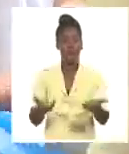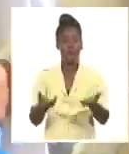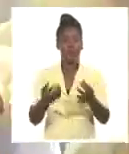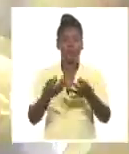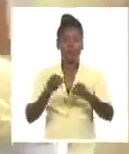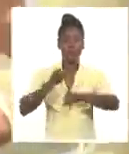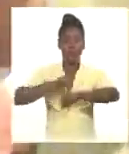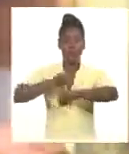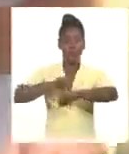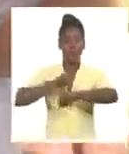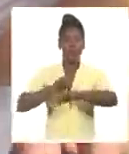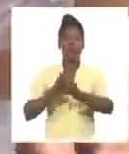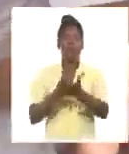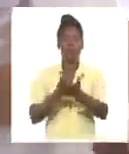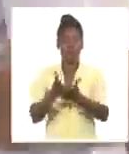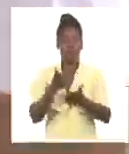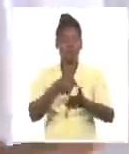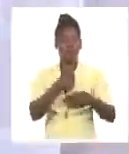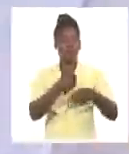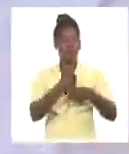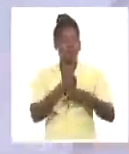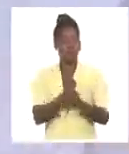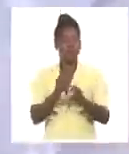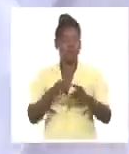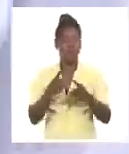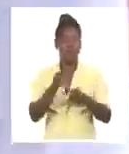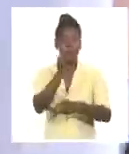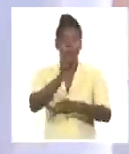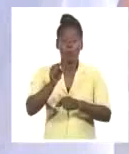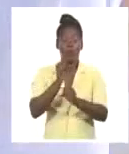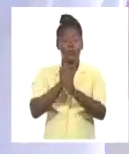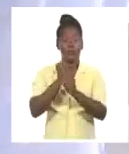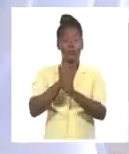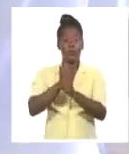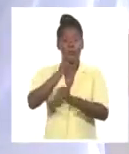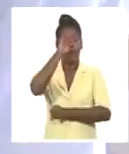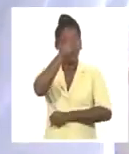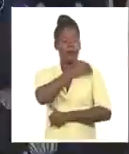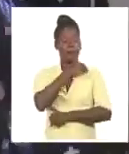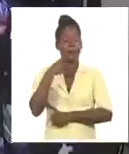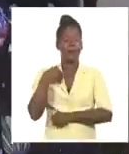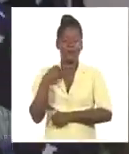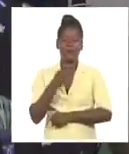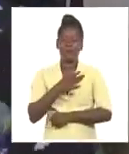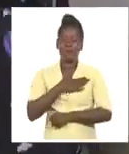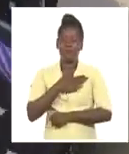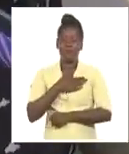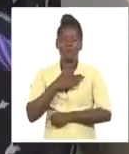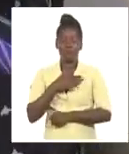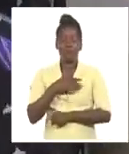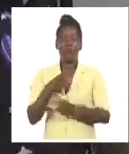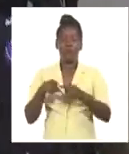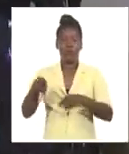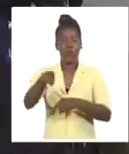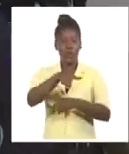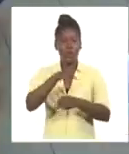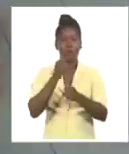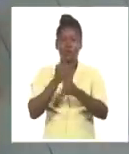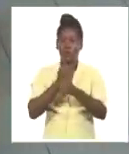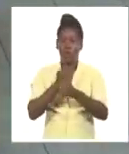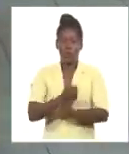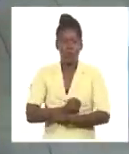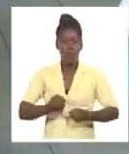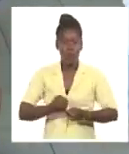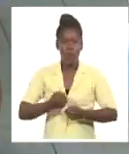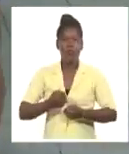se mantiene mucha conmoción entre los trabajadores del sector de la salud aquí presentes, pero se actúa con muchísima agilidad, con